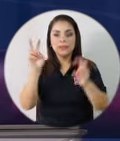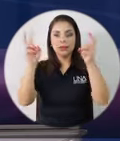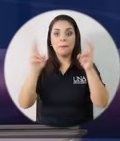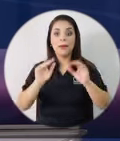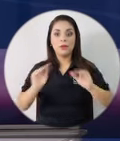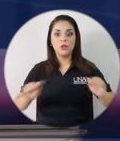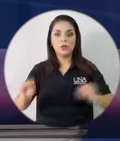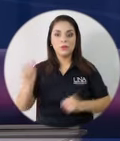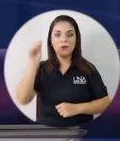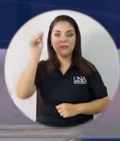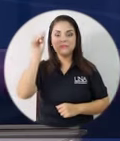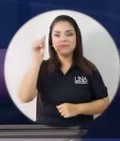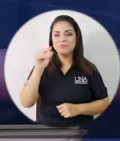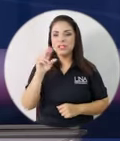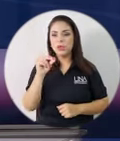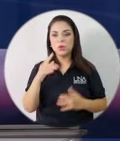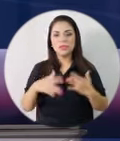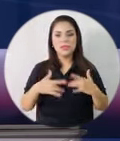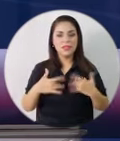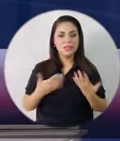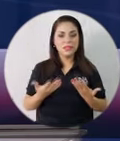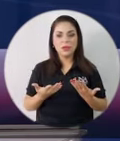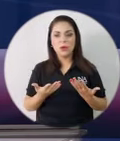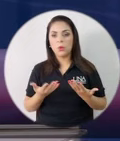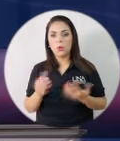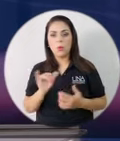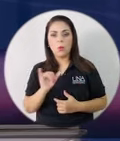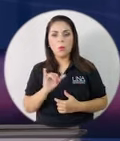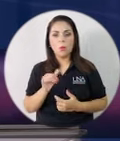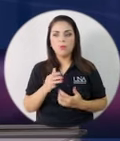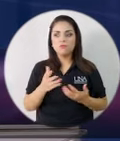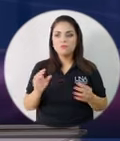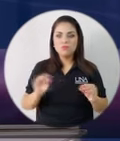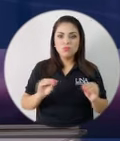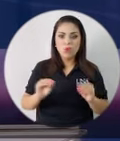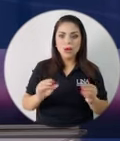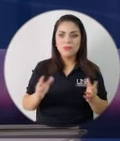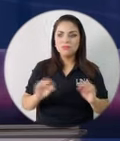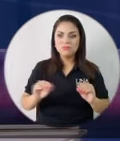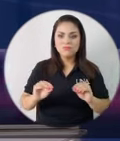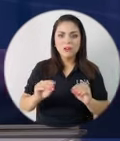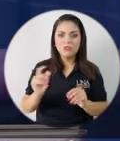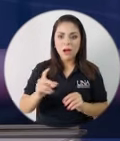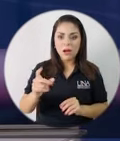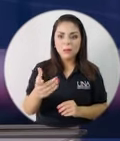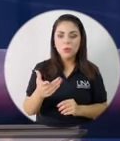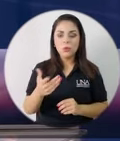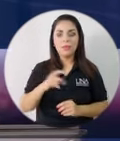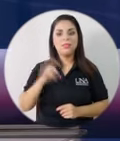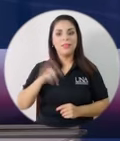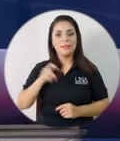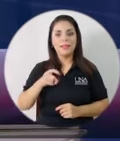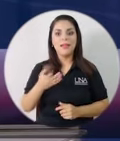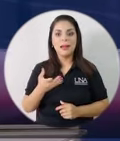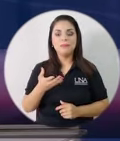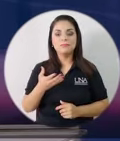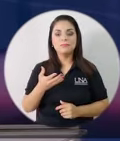adolescencia, y no sentíamos como que la rueda se moviera tan rápido como debería,